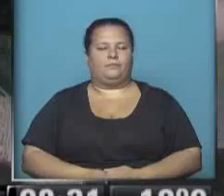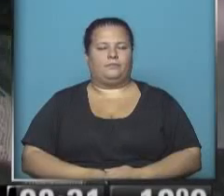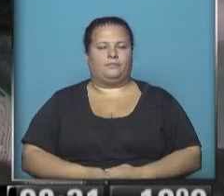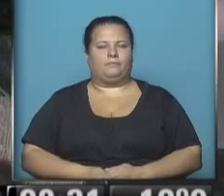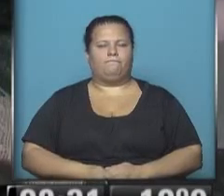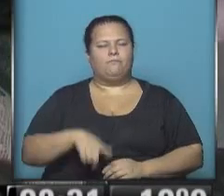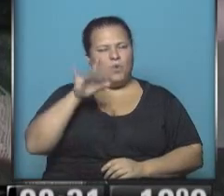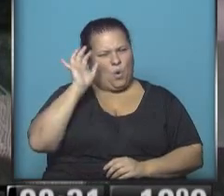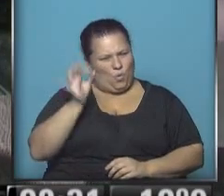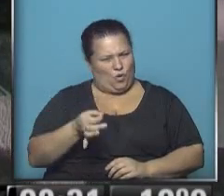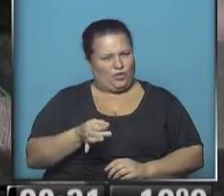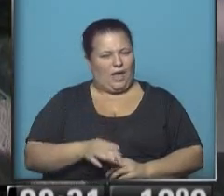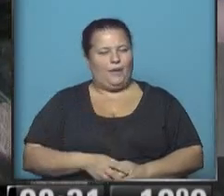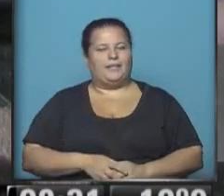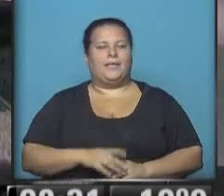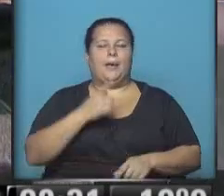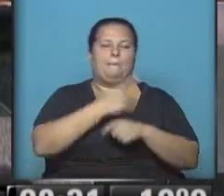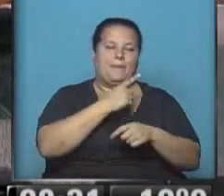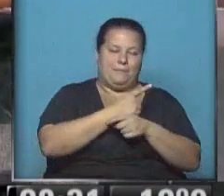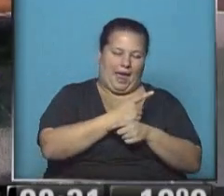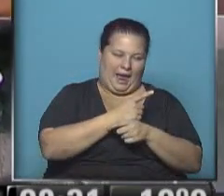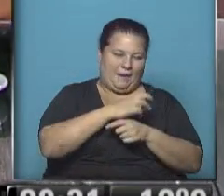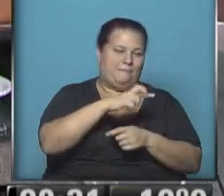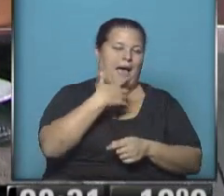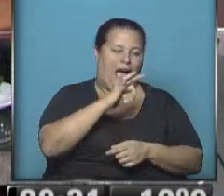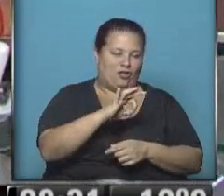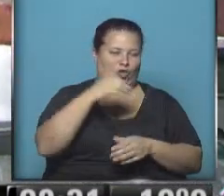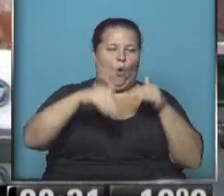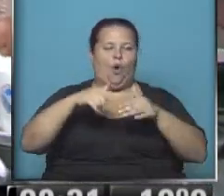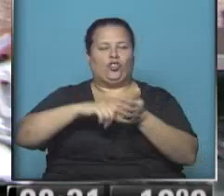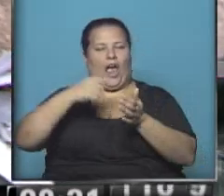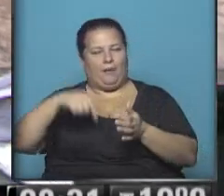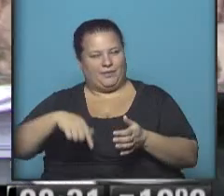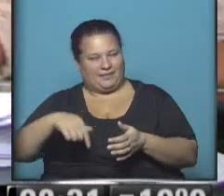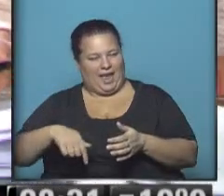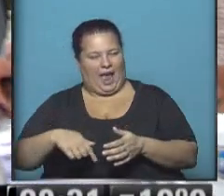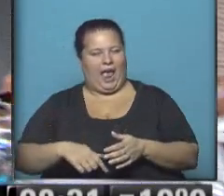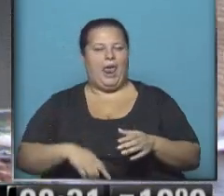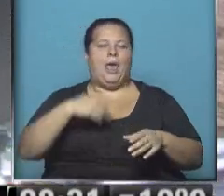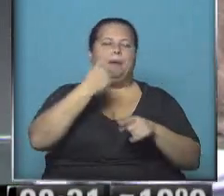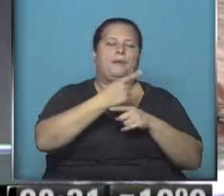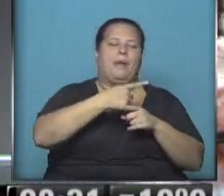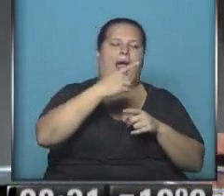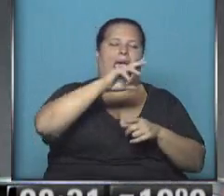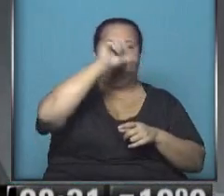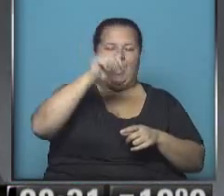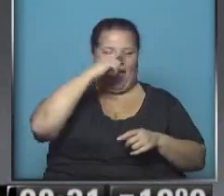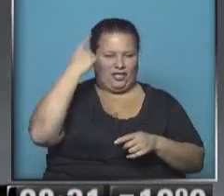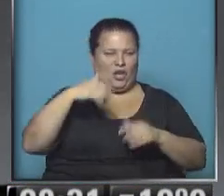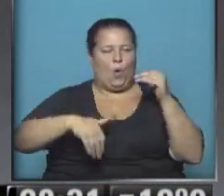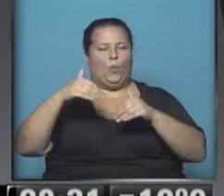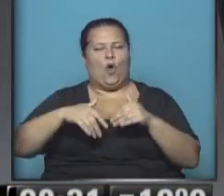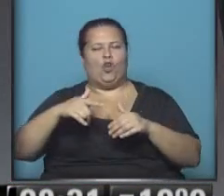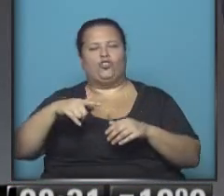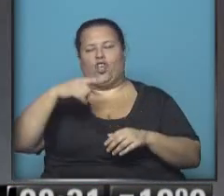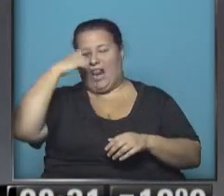a verte que entre primarias y elecciones en la ciudad de buenos aires- primarias a nivel nacional y elecciones